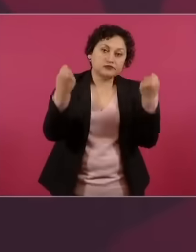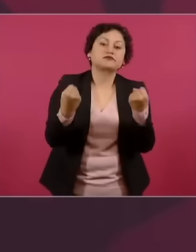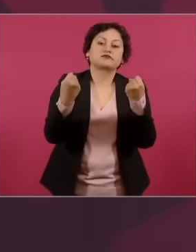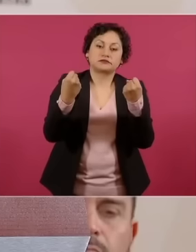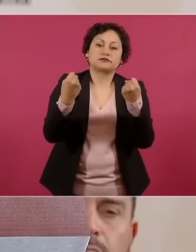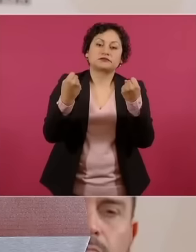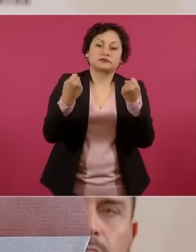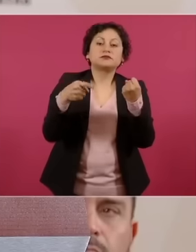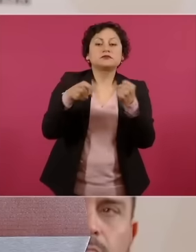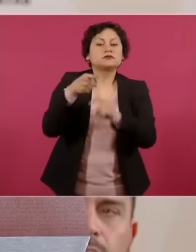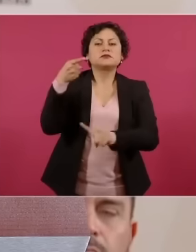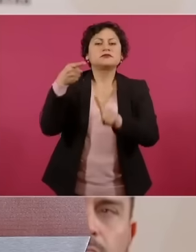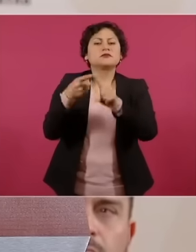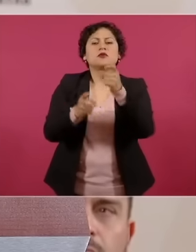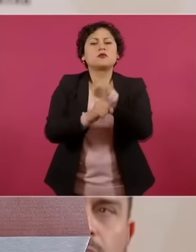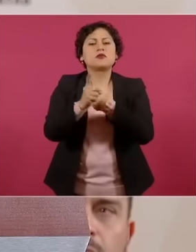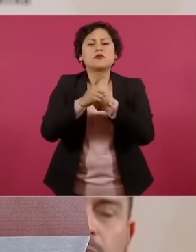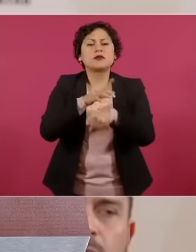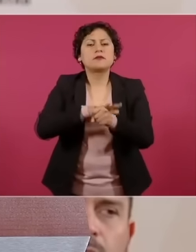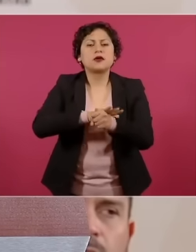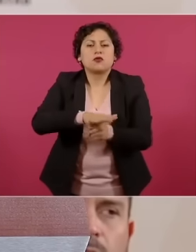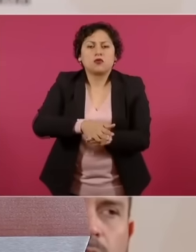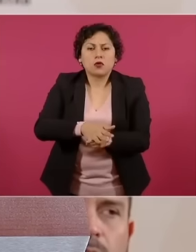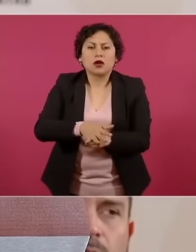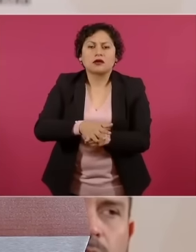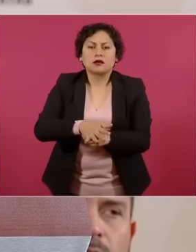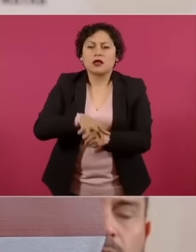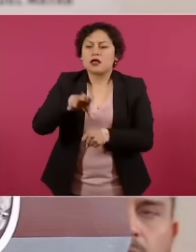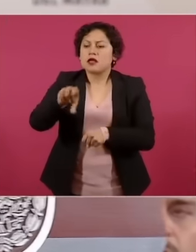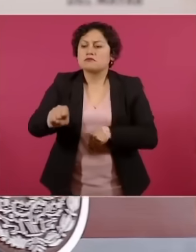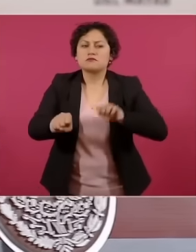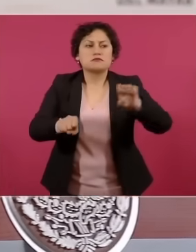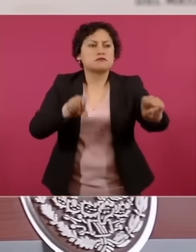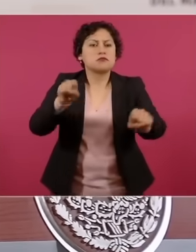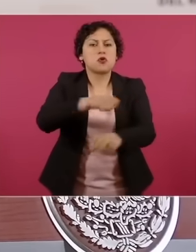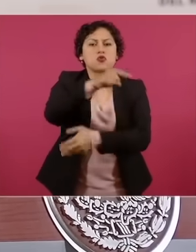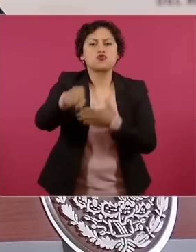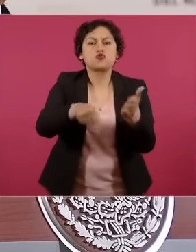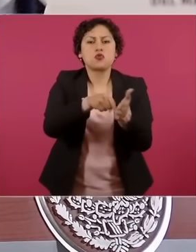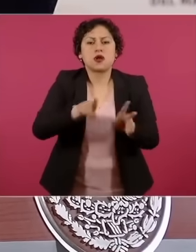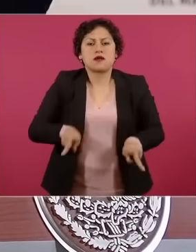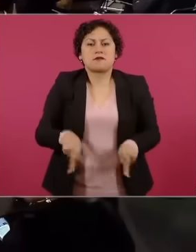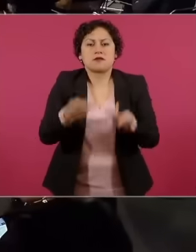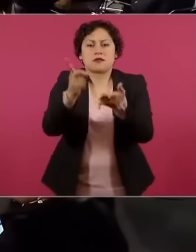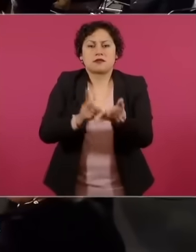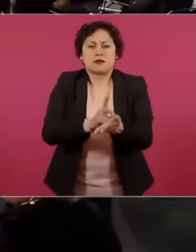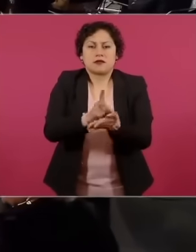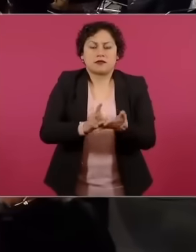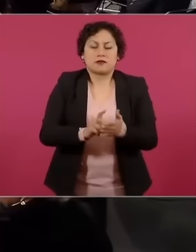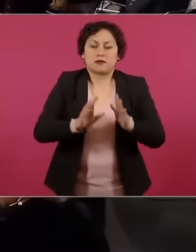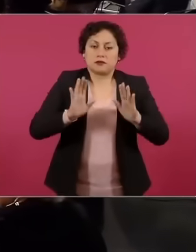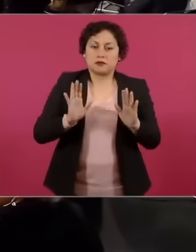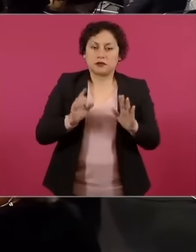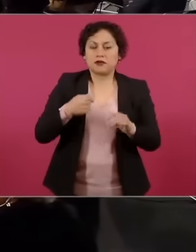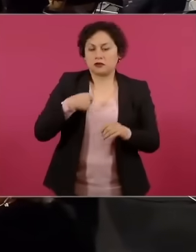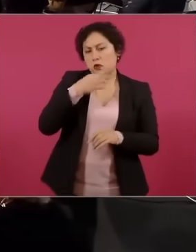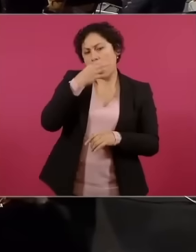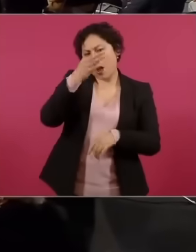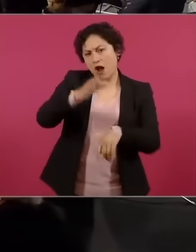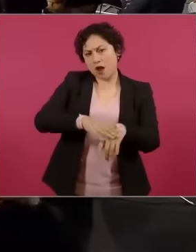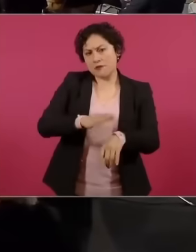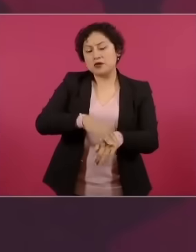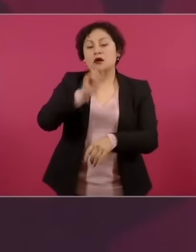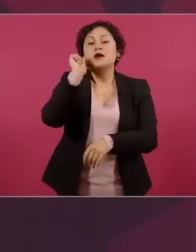el mercado, el narcomenudeo. Te puedo decir que es Guanajuato, ¿sí?